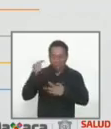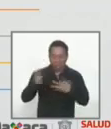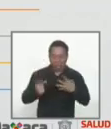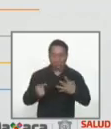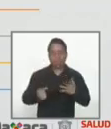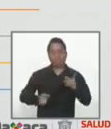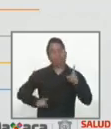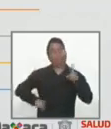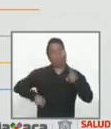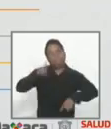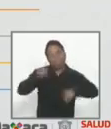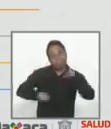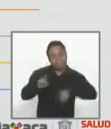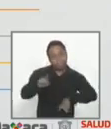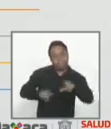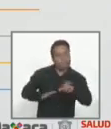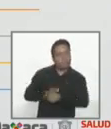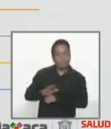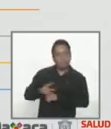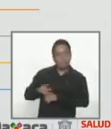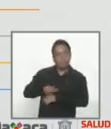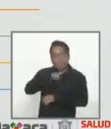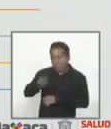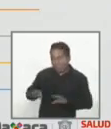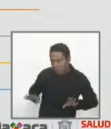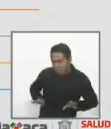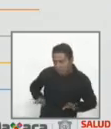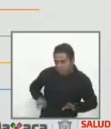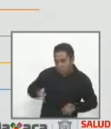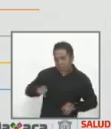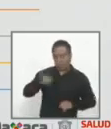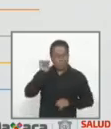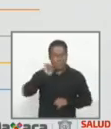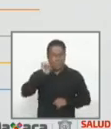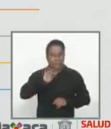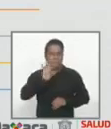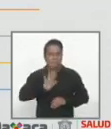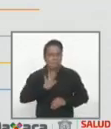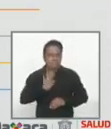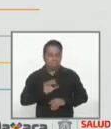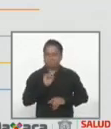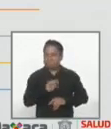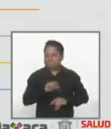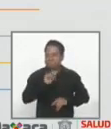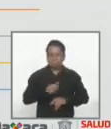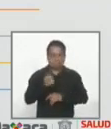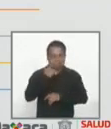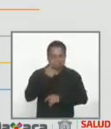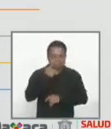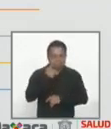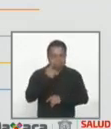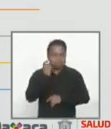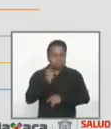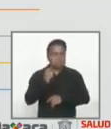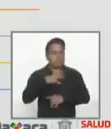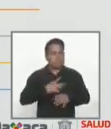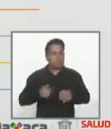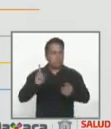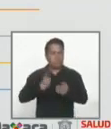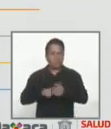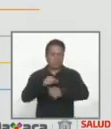distar, depende del tipo de especie. Sin embargo, lo más común es que podamos observar el orificio donde se